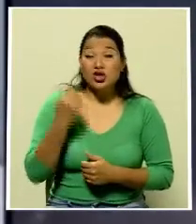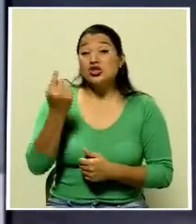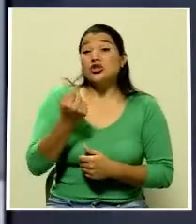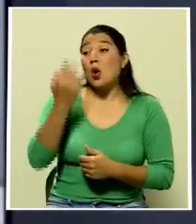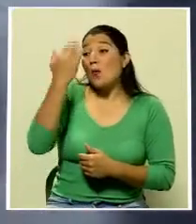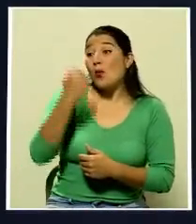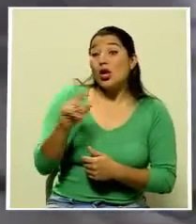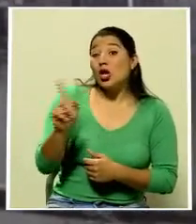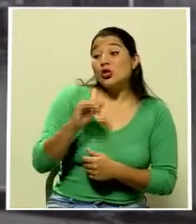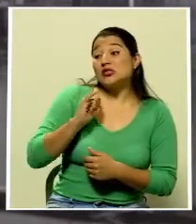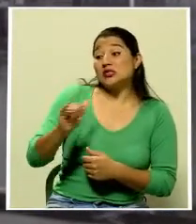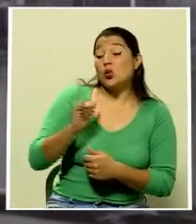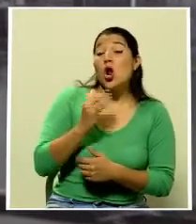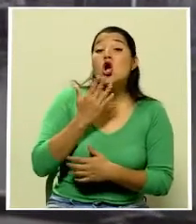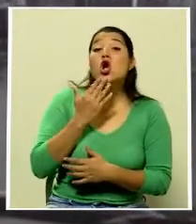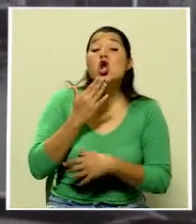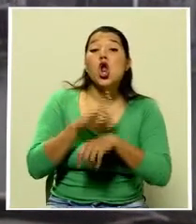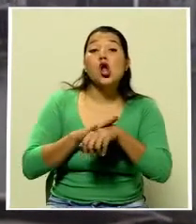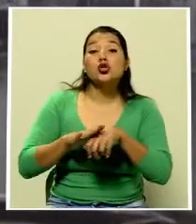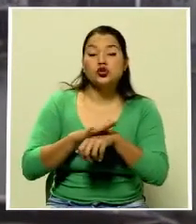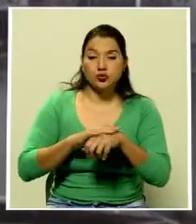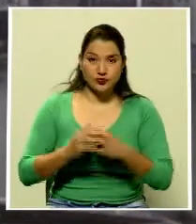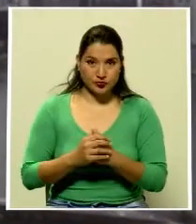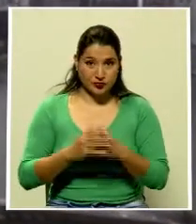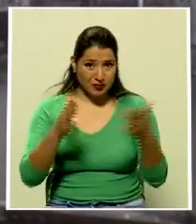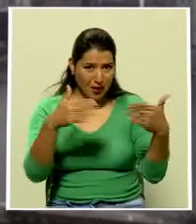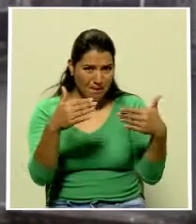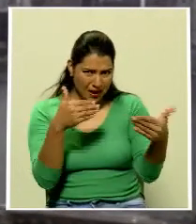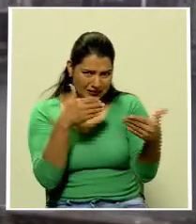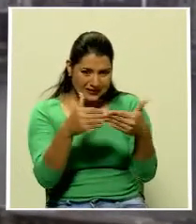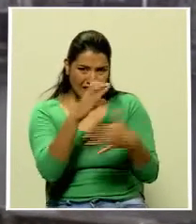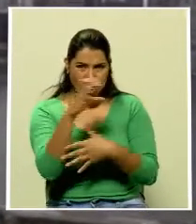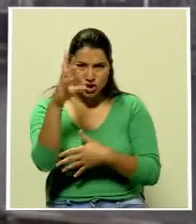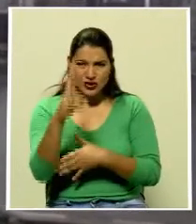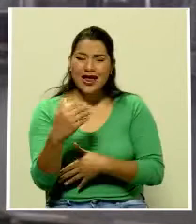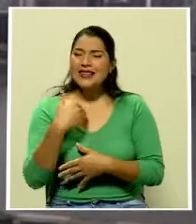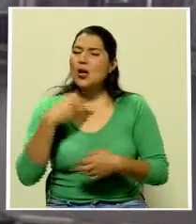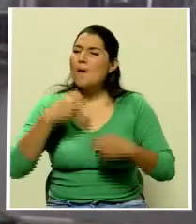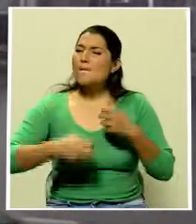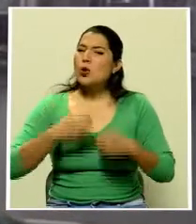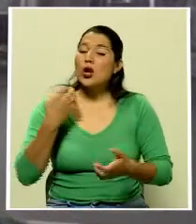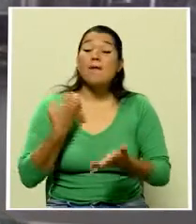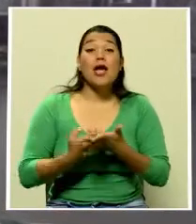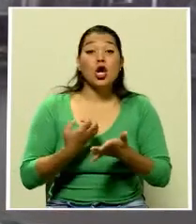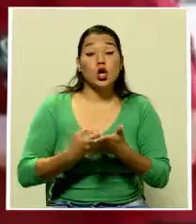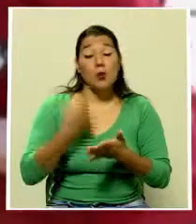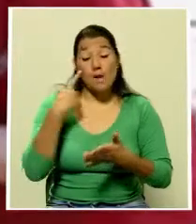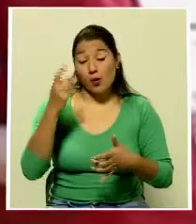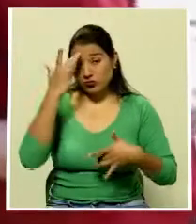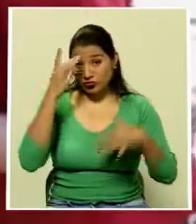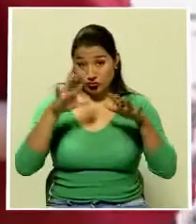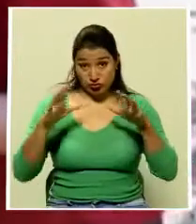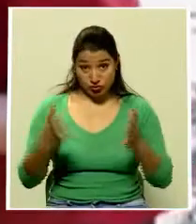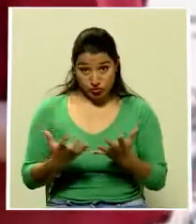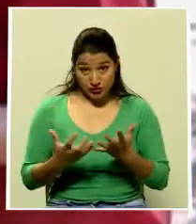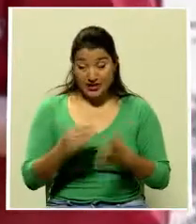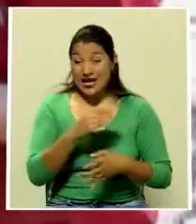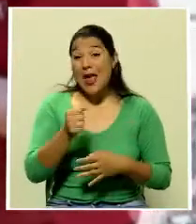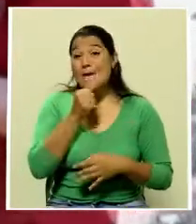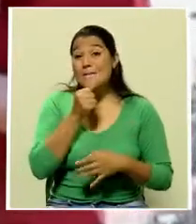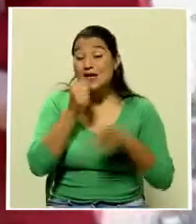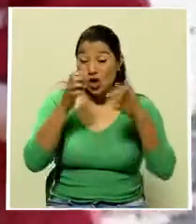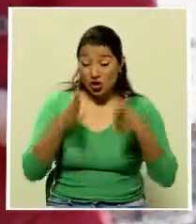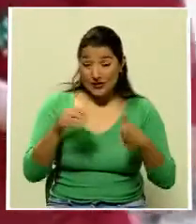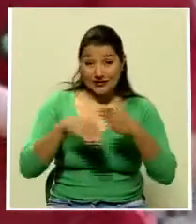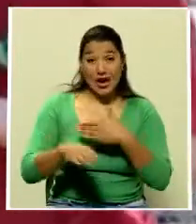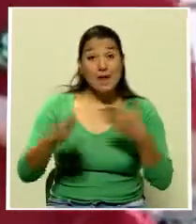el mismo color de piel. Panamá, muy cercano a Costa Rica, vive una crisis económica a raíz de la pandemia y los periodistas del país vecino